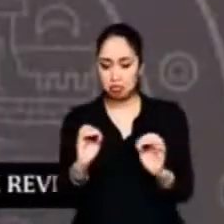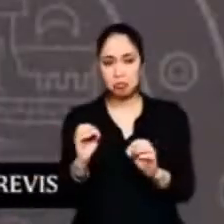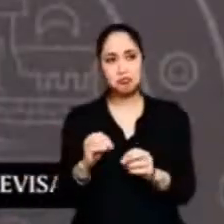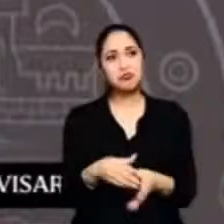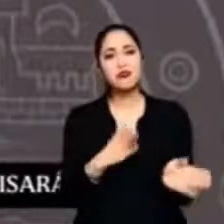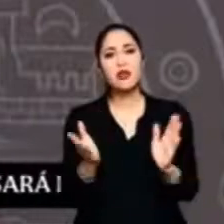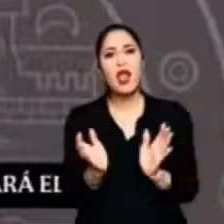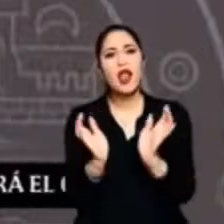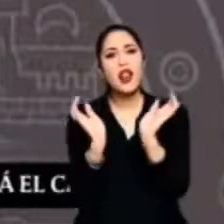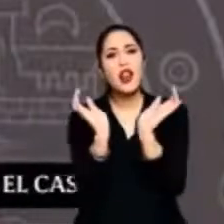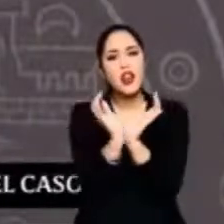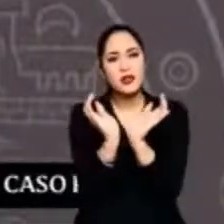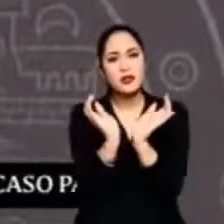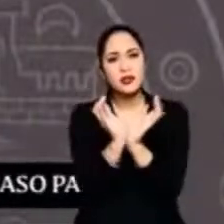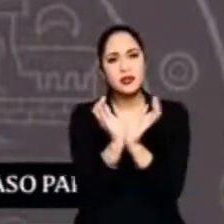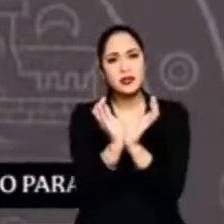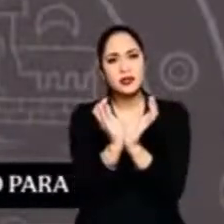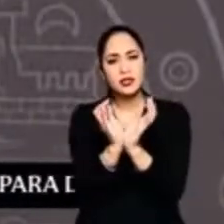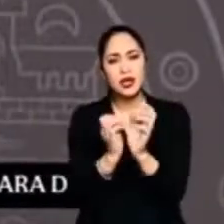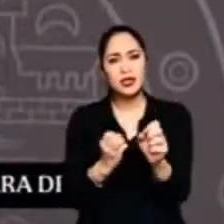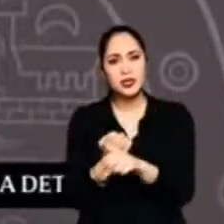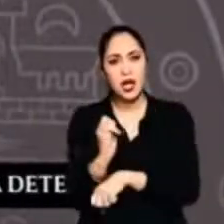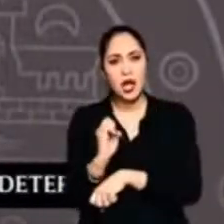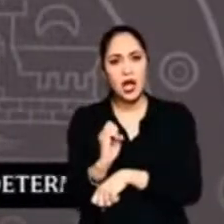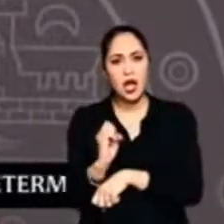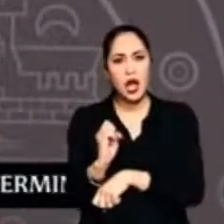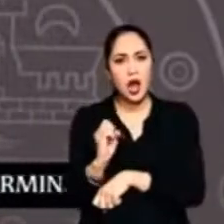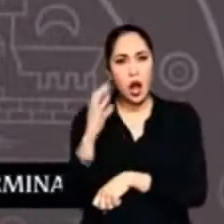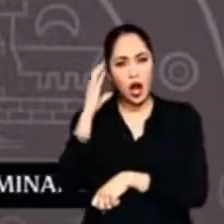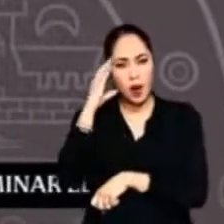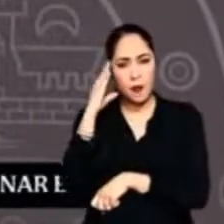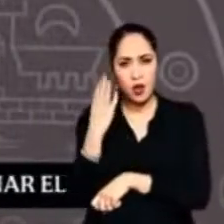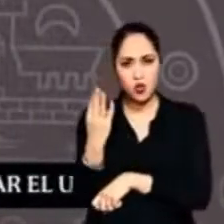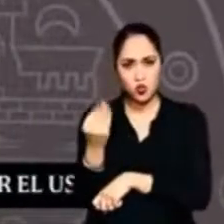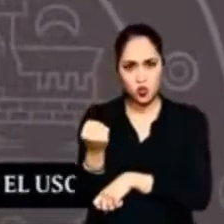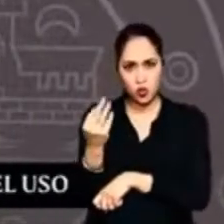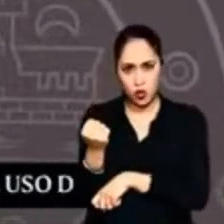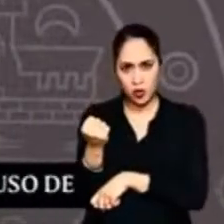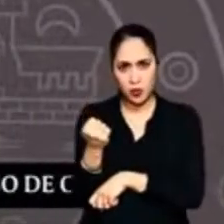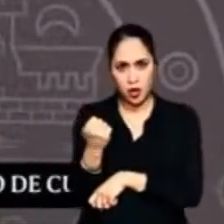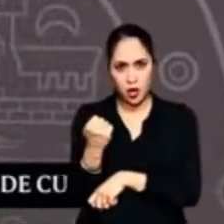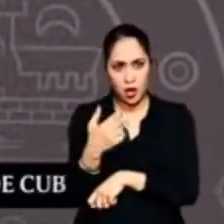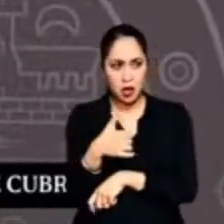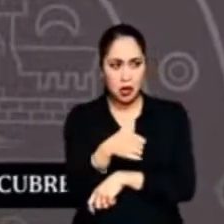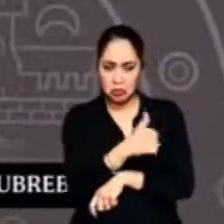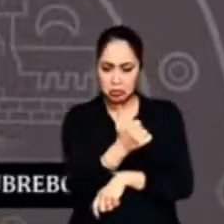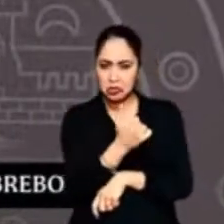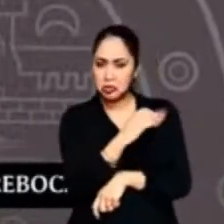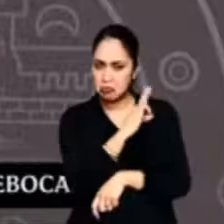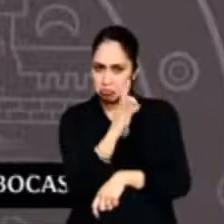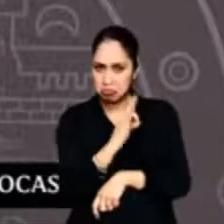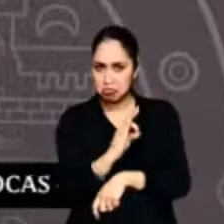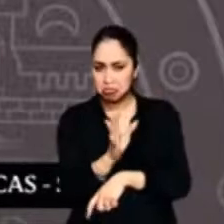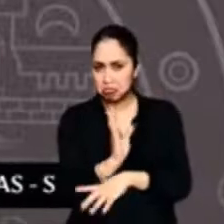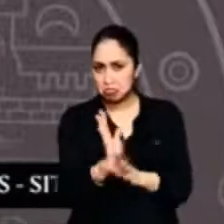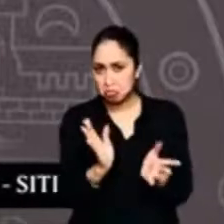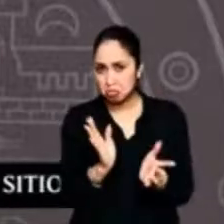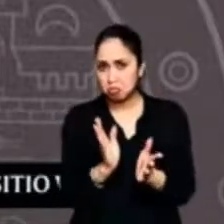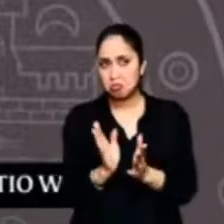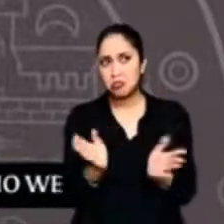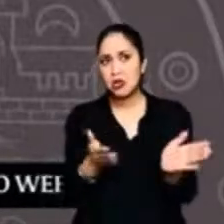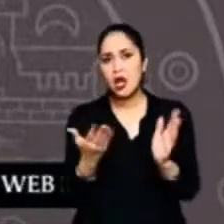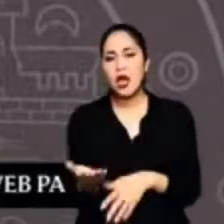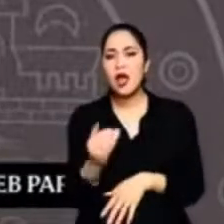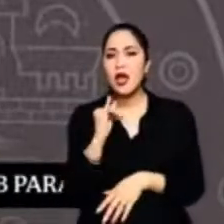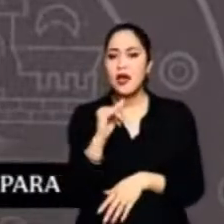tiene en el estado como 9 camas. Tiene un 11%. El IMSS tiene